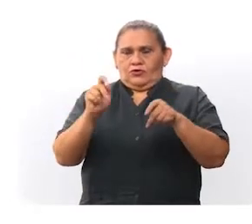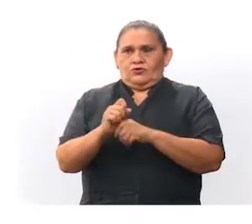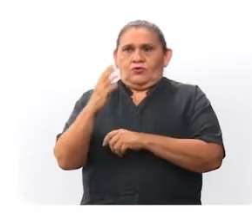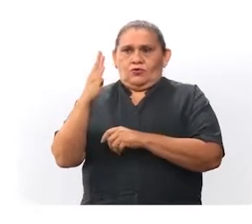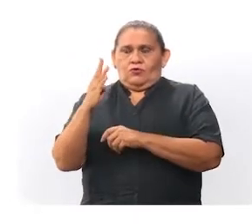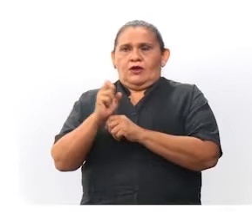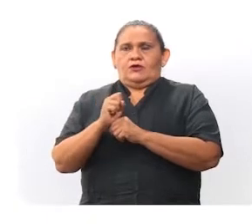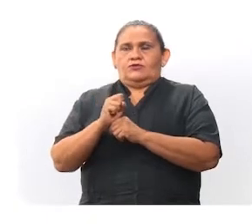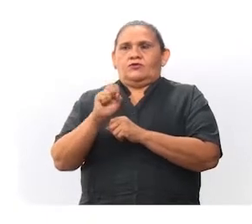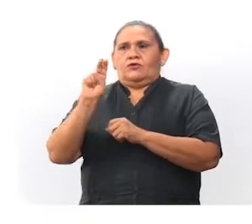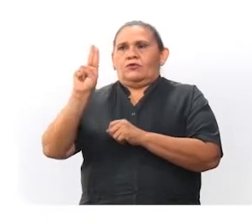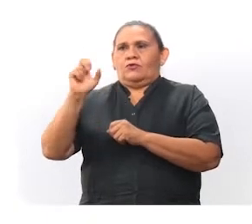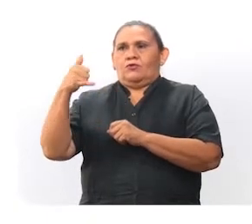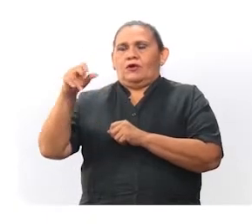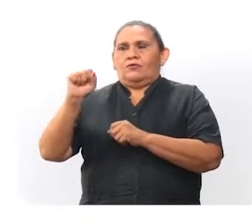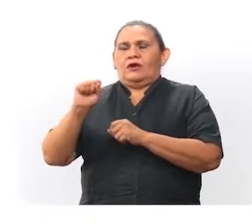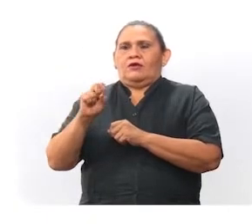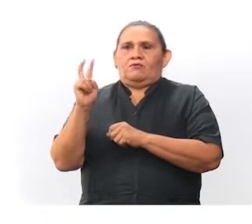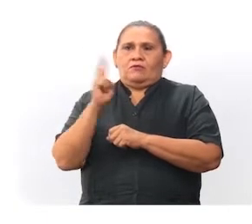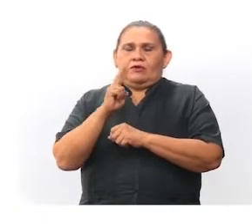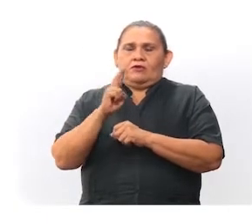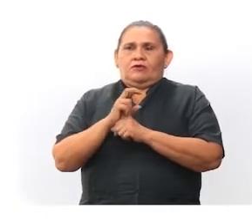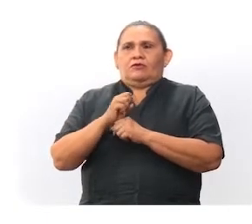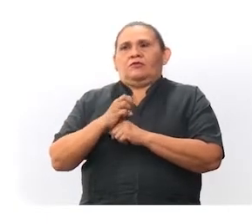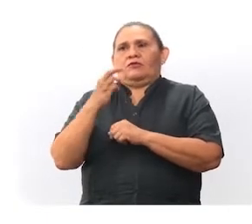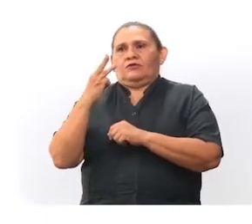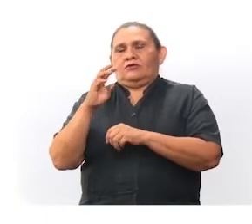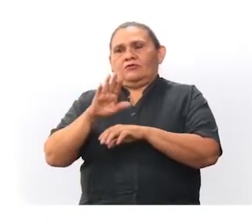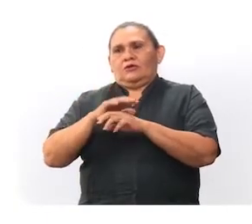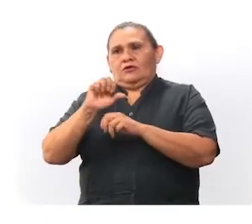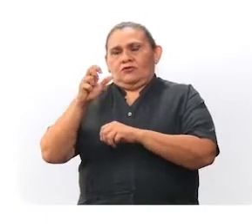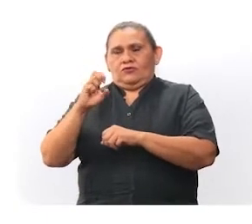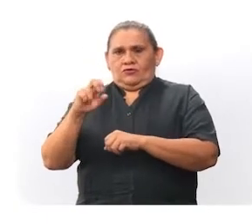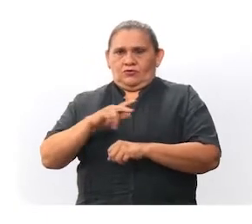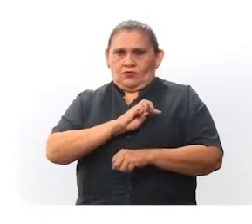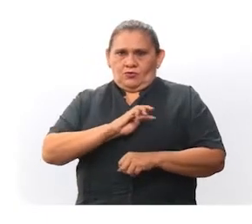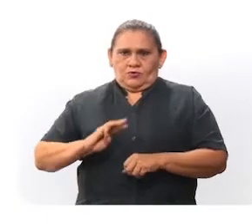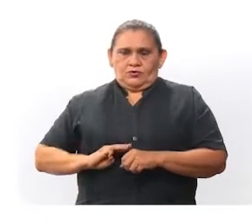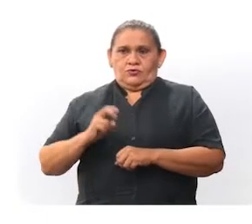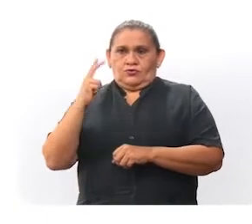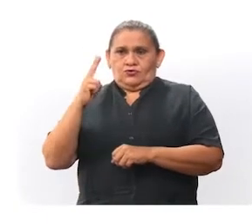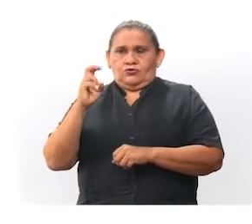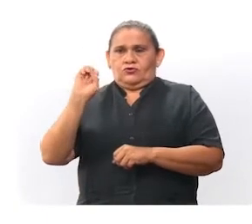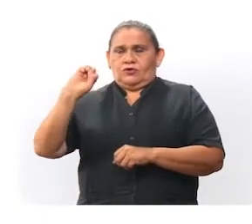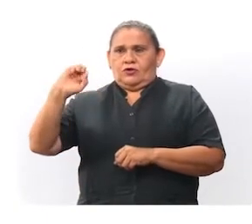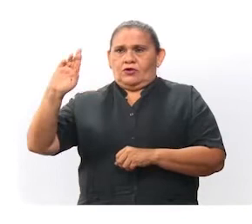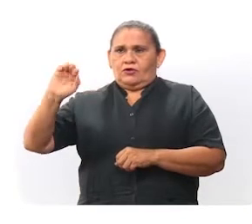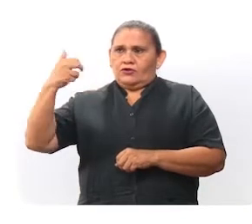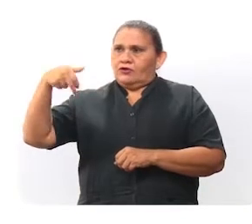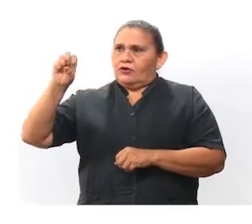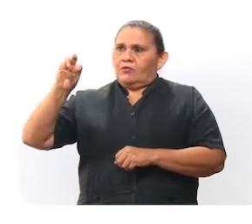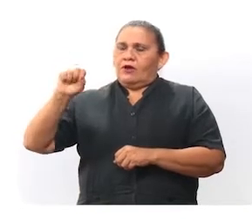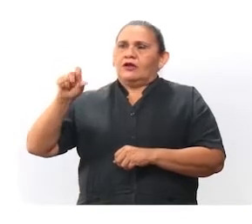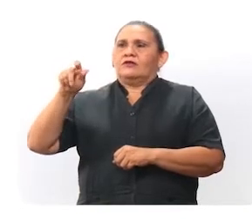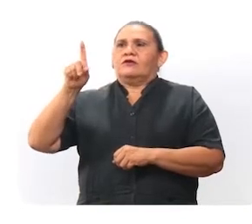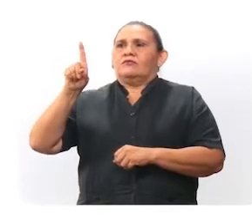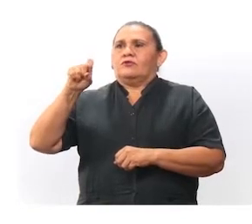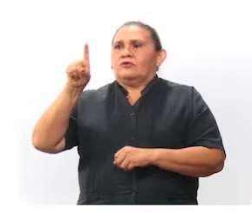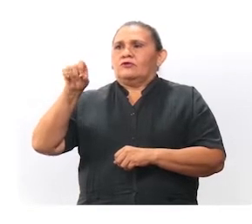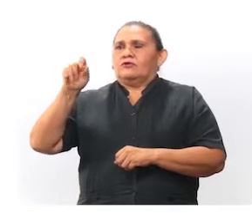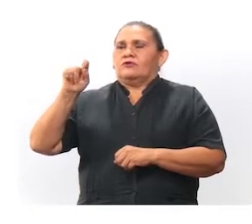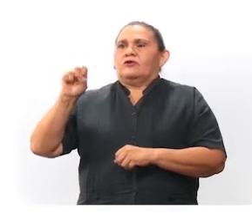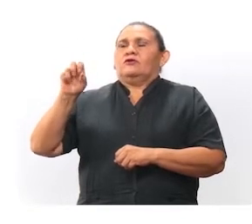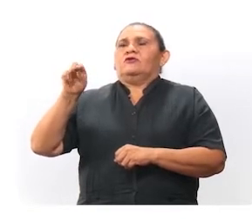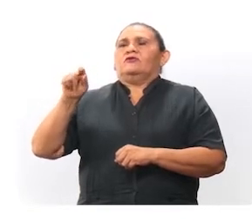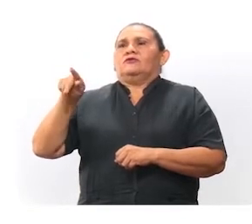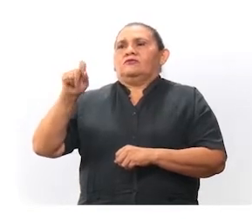Valladolid y 3 más en Jalachó, Tecó, Tecom y 3 foráneos, 2 más en Chemash, Concal, Citás, Peto, Río Lagartos